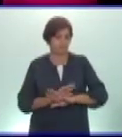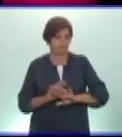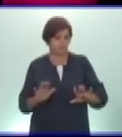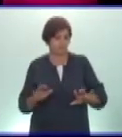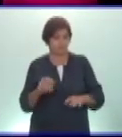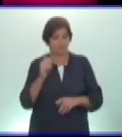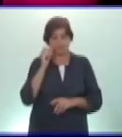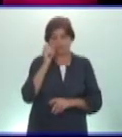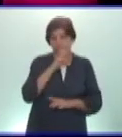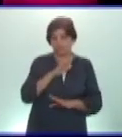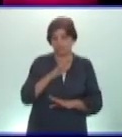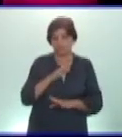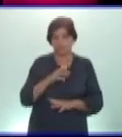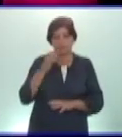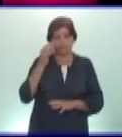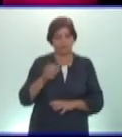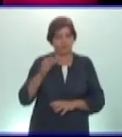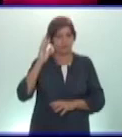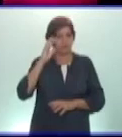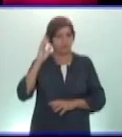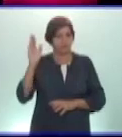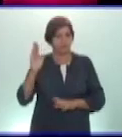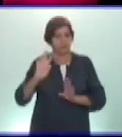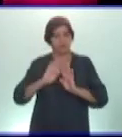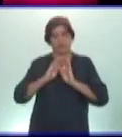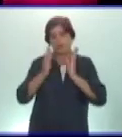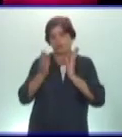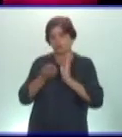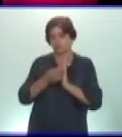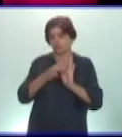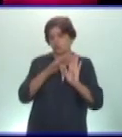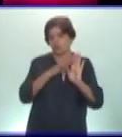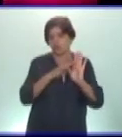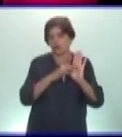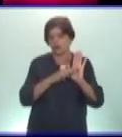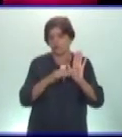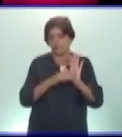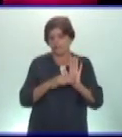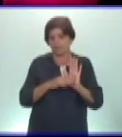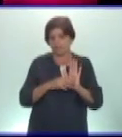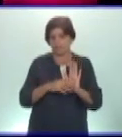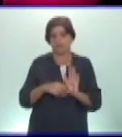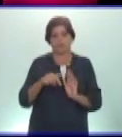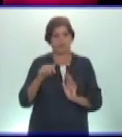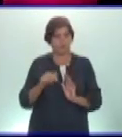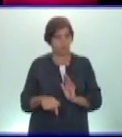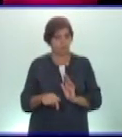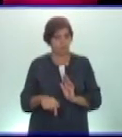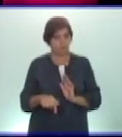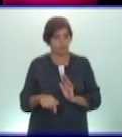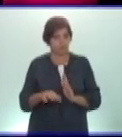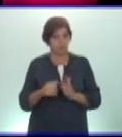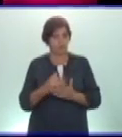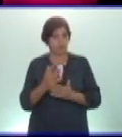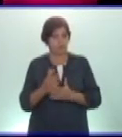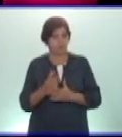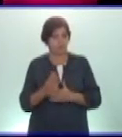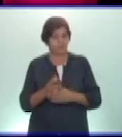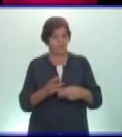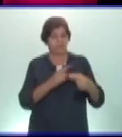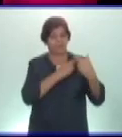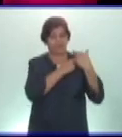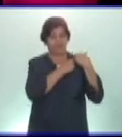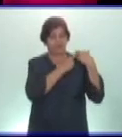antes recordarles todas las medidas que hay que tomar. Hoy en día, en estos momentos, se impone la